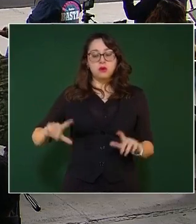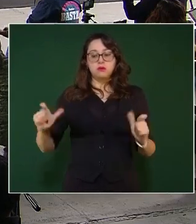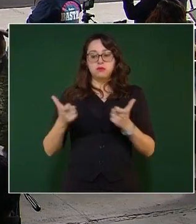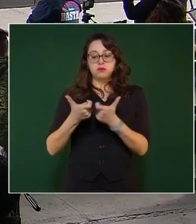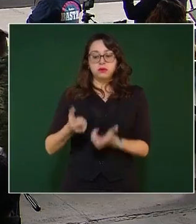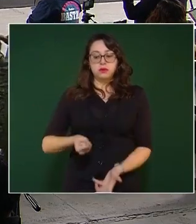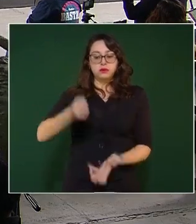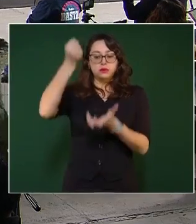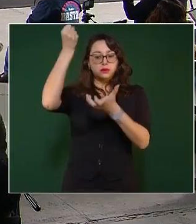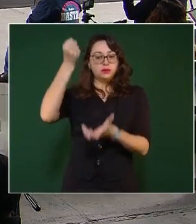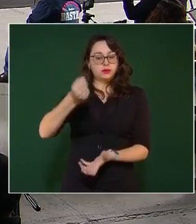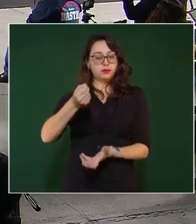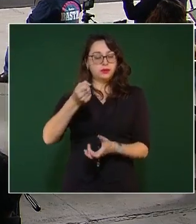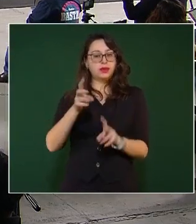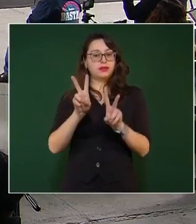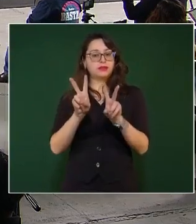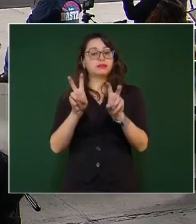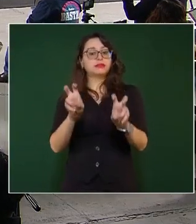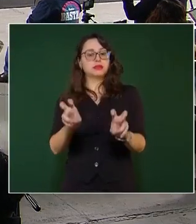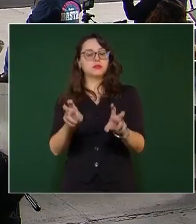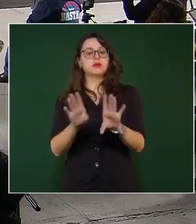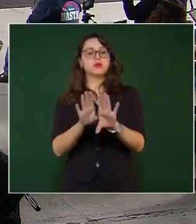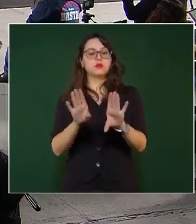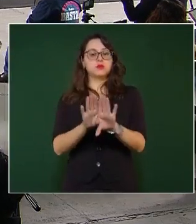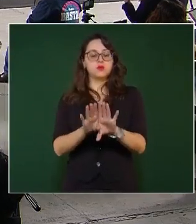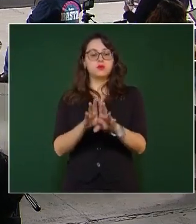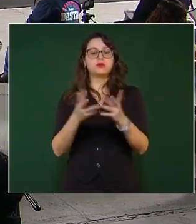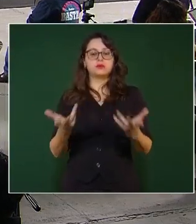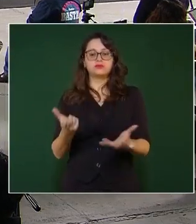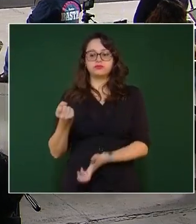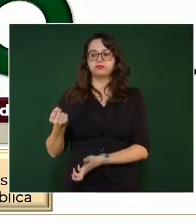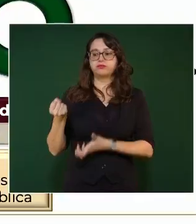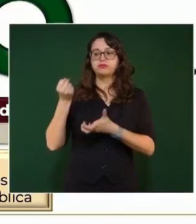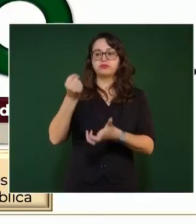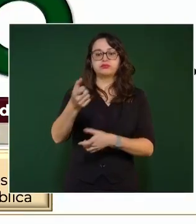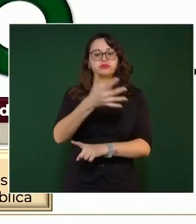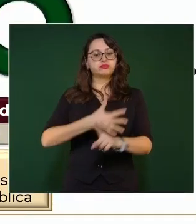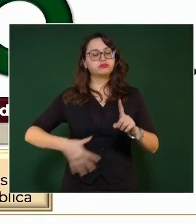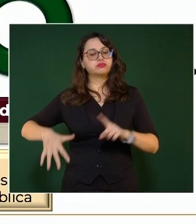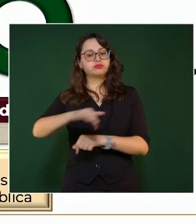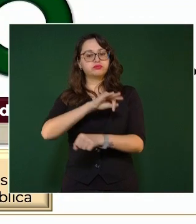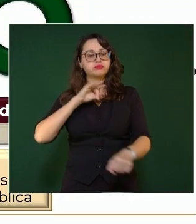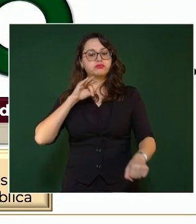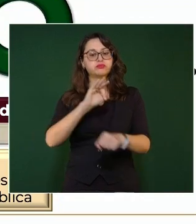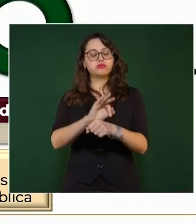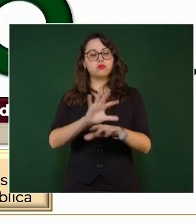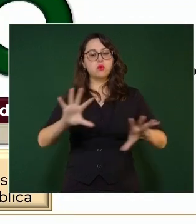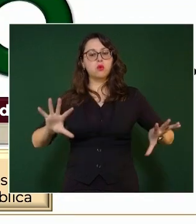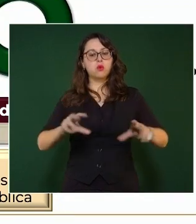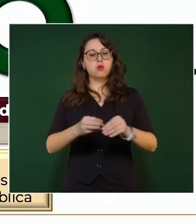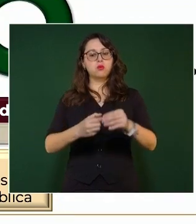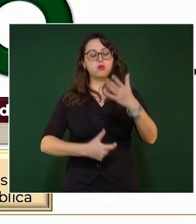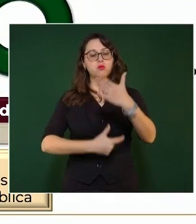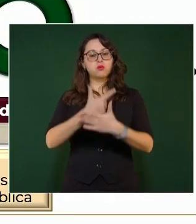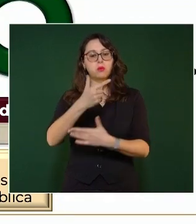materia de seguridad pública, en el Fondo de Aportaciones para la Seguridad Pública tiene un total el Estado